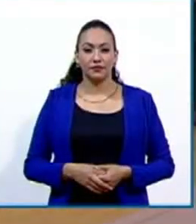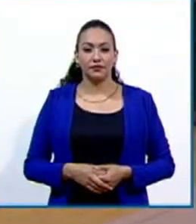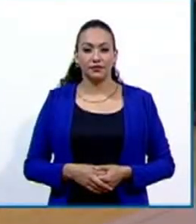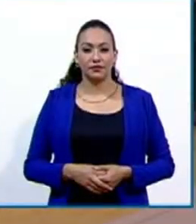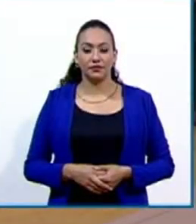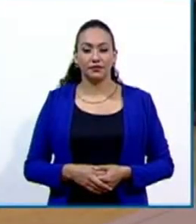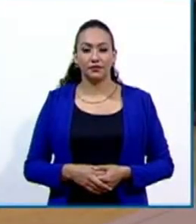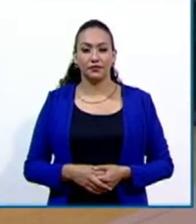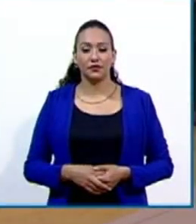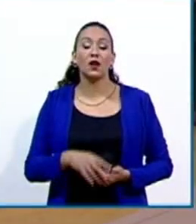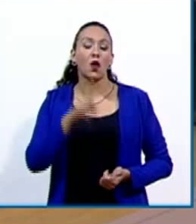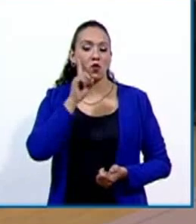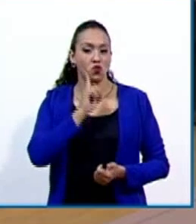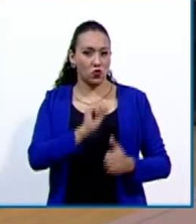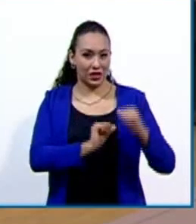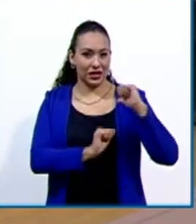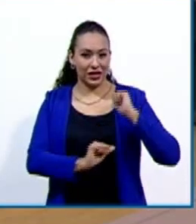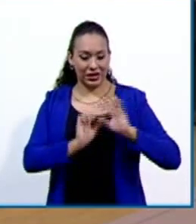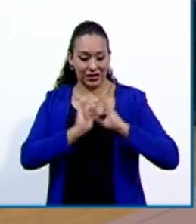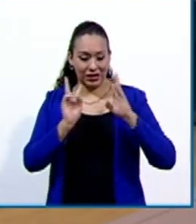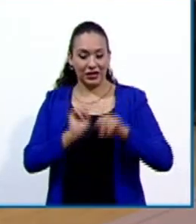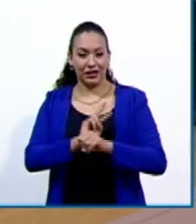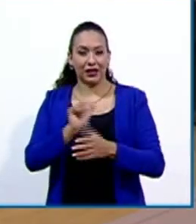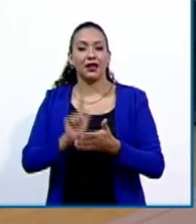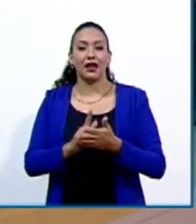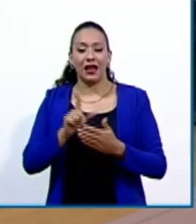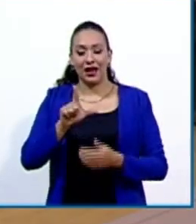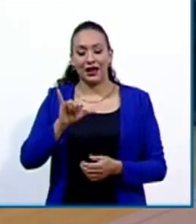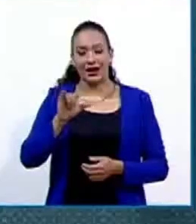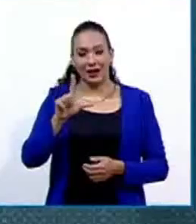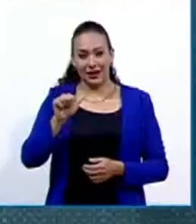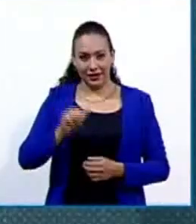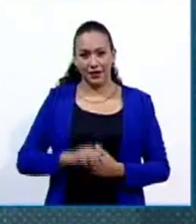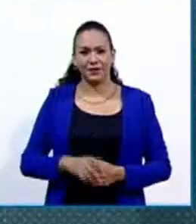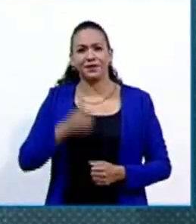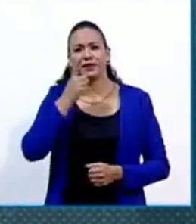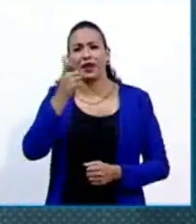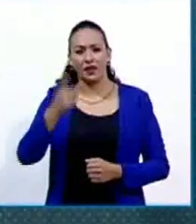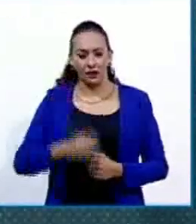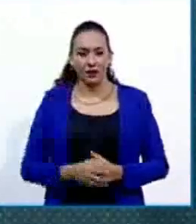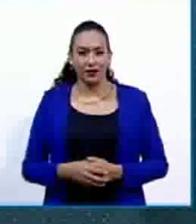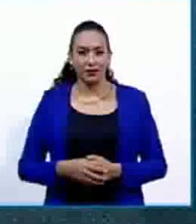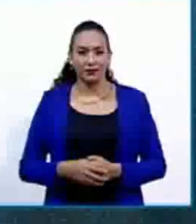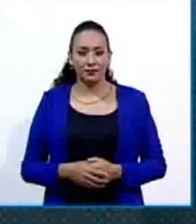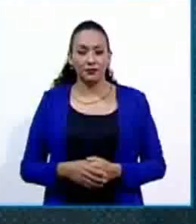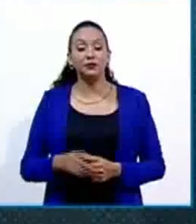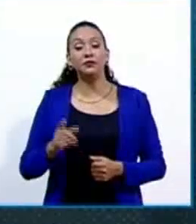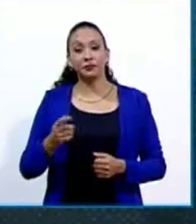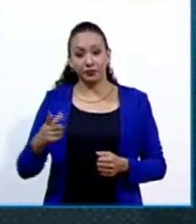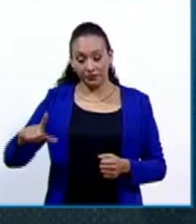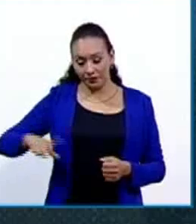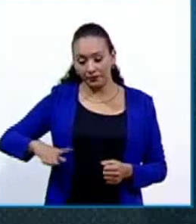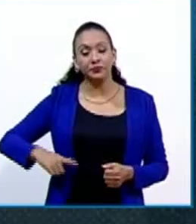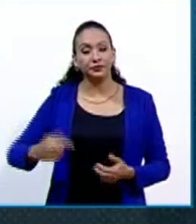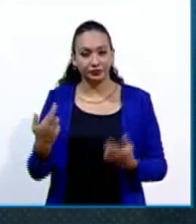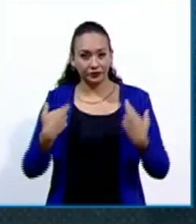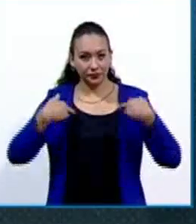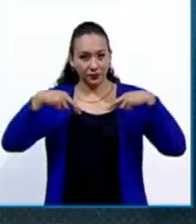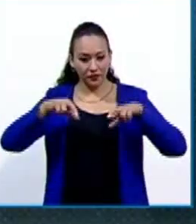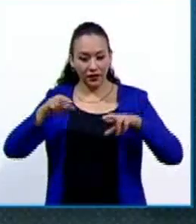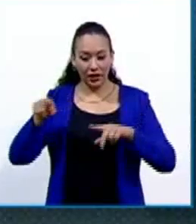La consejera de la Judicatura Federal, Lilia Mónica López Benítez, consideró que la representación del gobierno federal